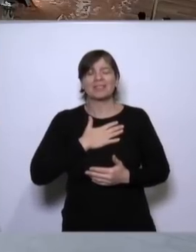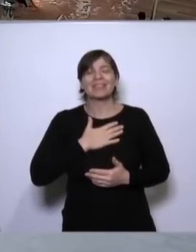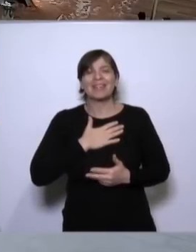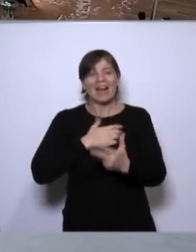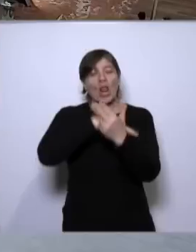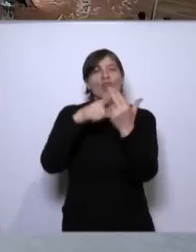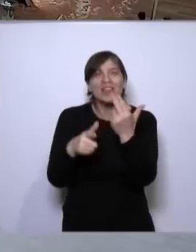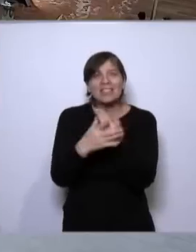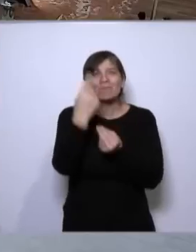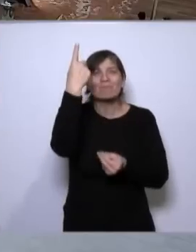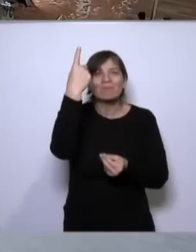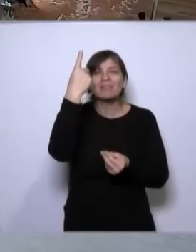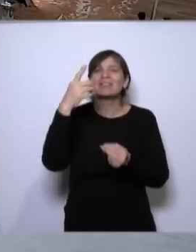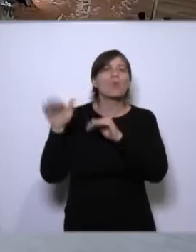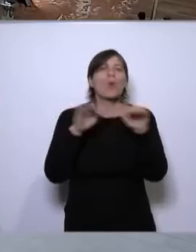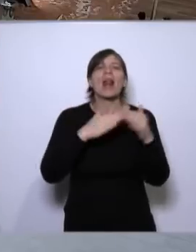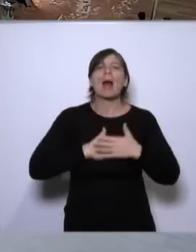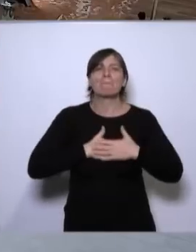La Trinidad es amor,